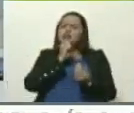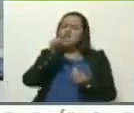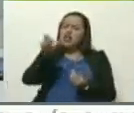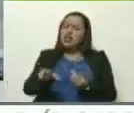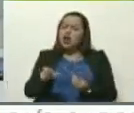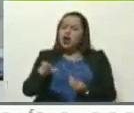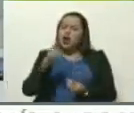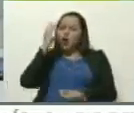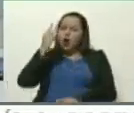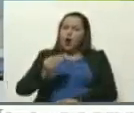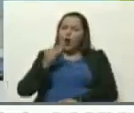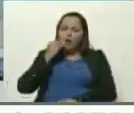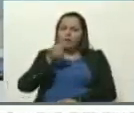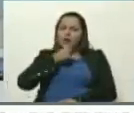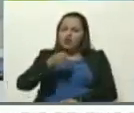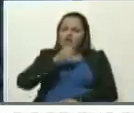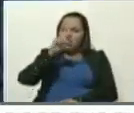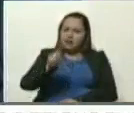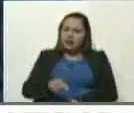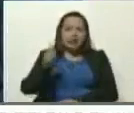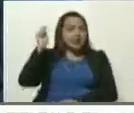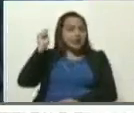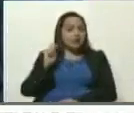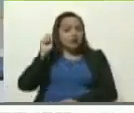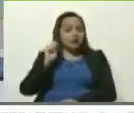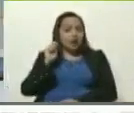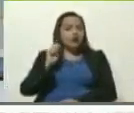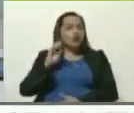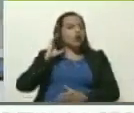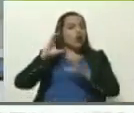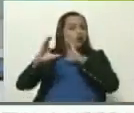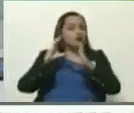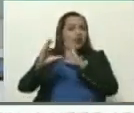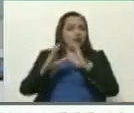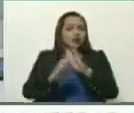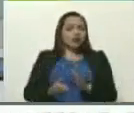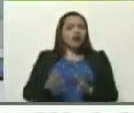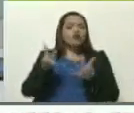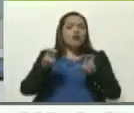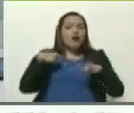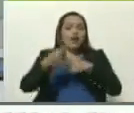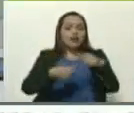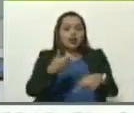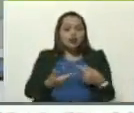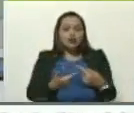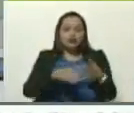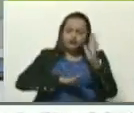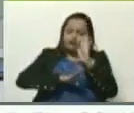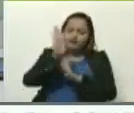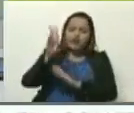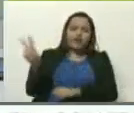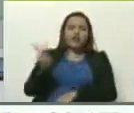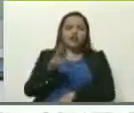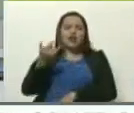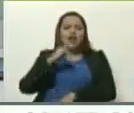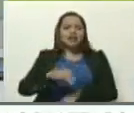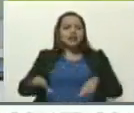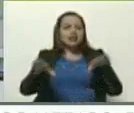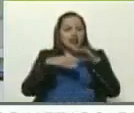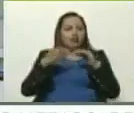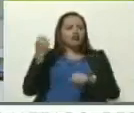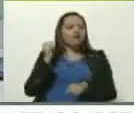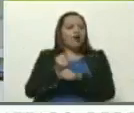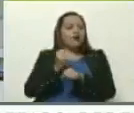joven periodista, también diputado, también comunicador de esas nuevas generaciones que se forman en Venezuela y que vienen asumiendo